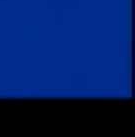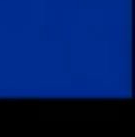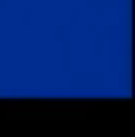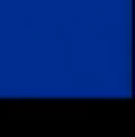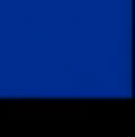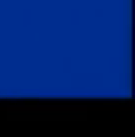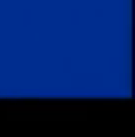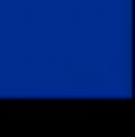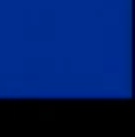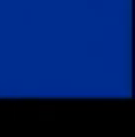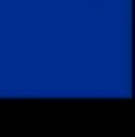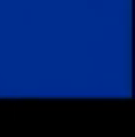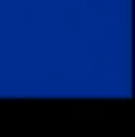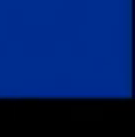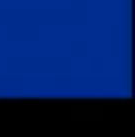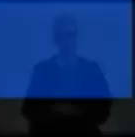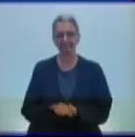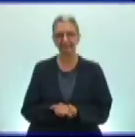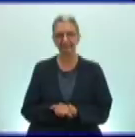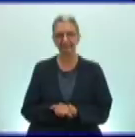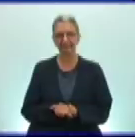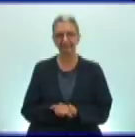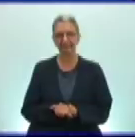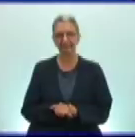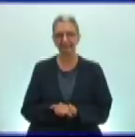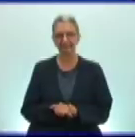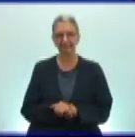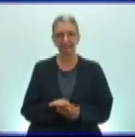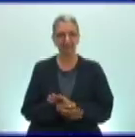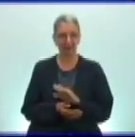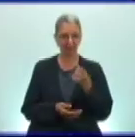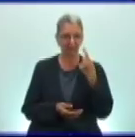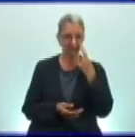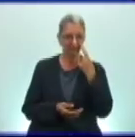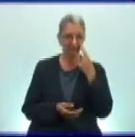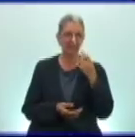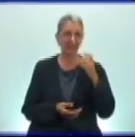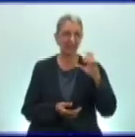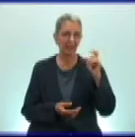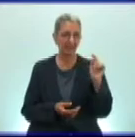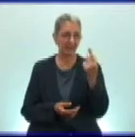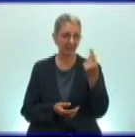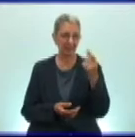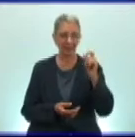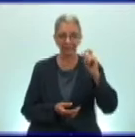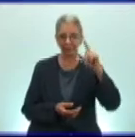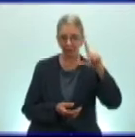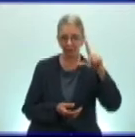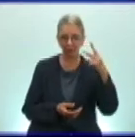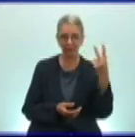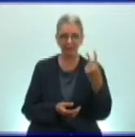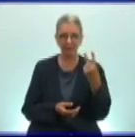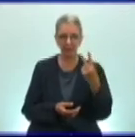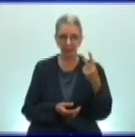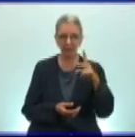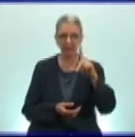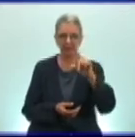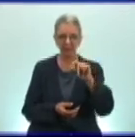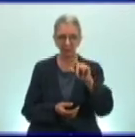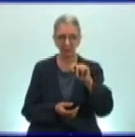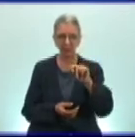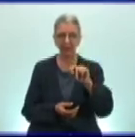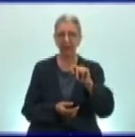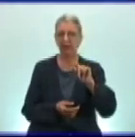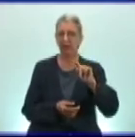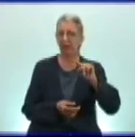Están observando otro ejemplo, el cadmio, CD, la primera mayúscula y la segunda minúscula.